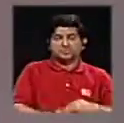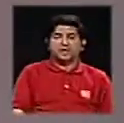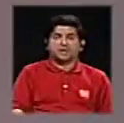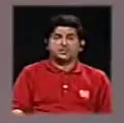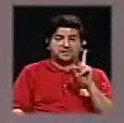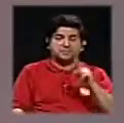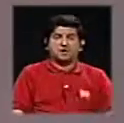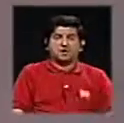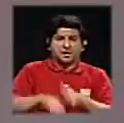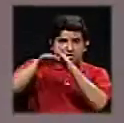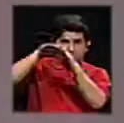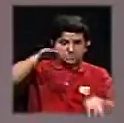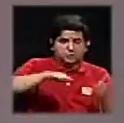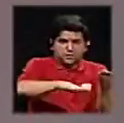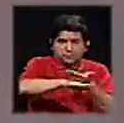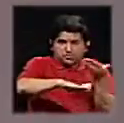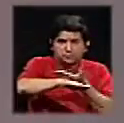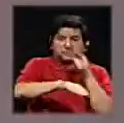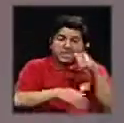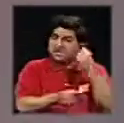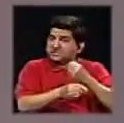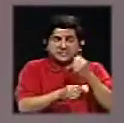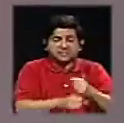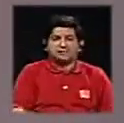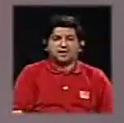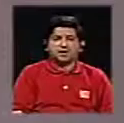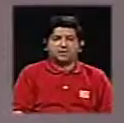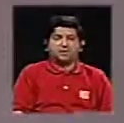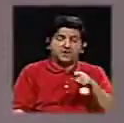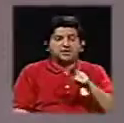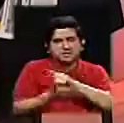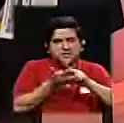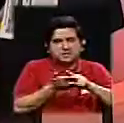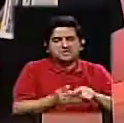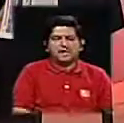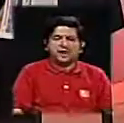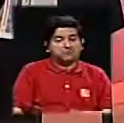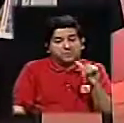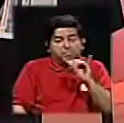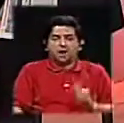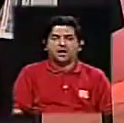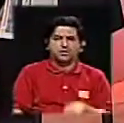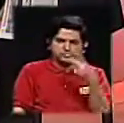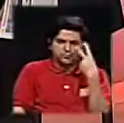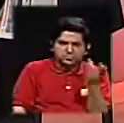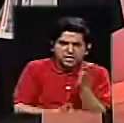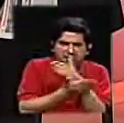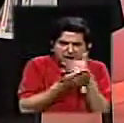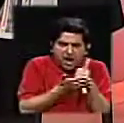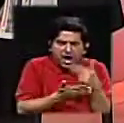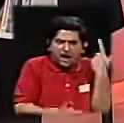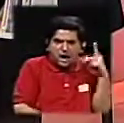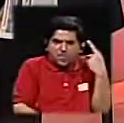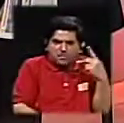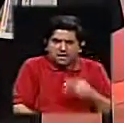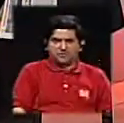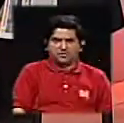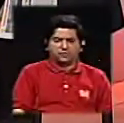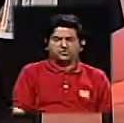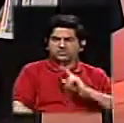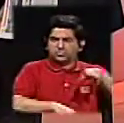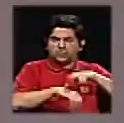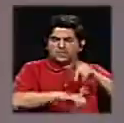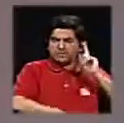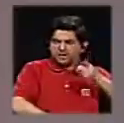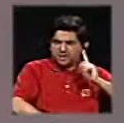un talud, usted lo contratan para eso. Y si es para limpiar, limpiarlo. Uh-huh. Ahora, como le digo, si usted ve que algo está peligroso, habitualmente